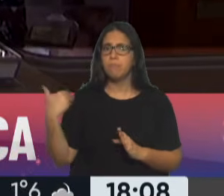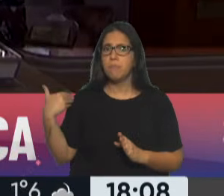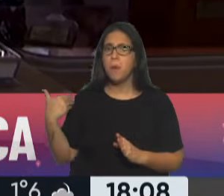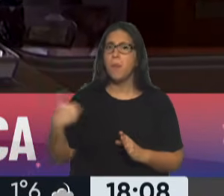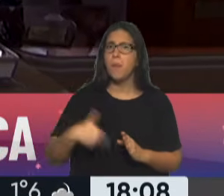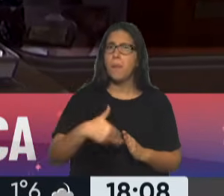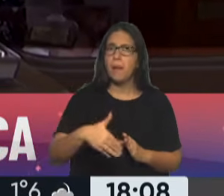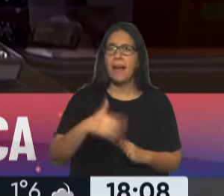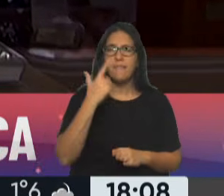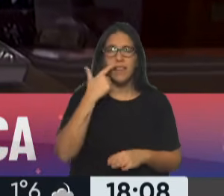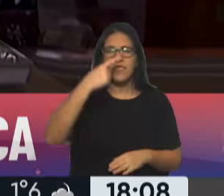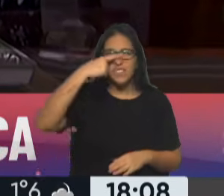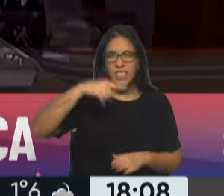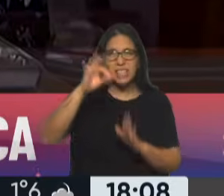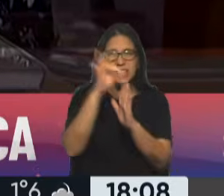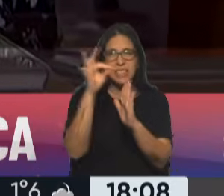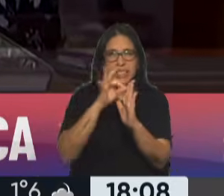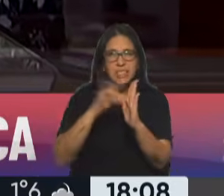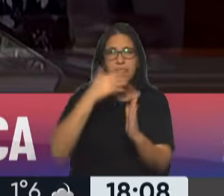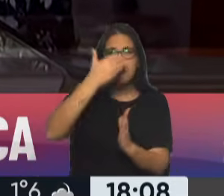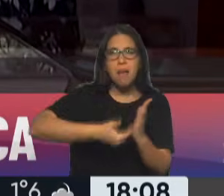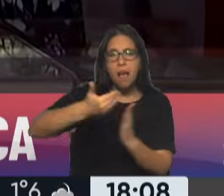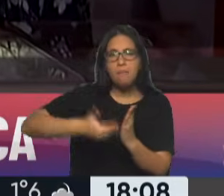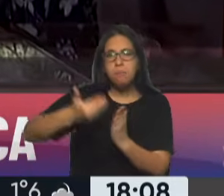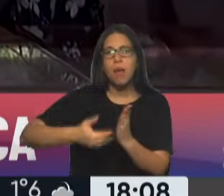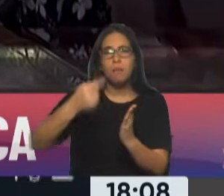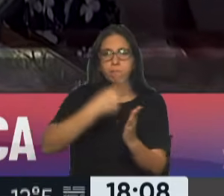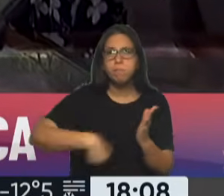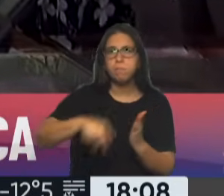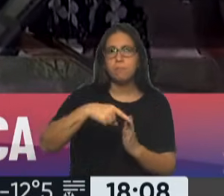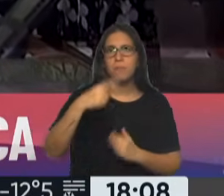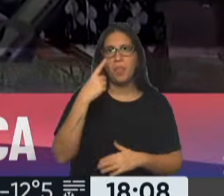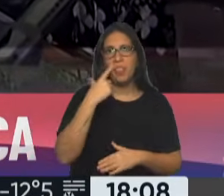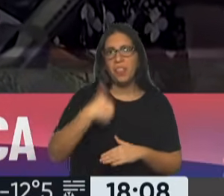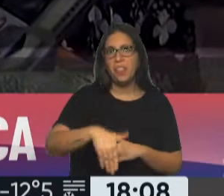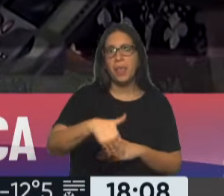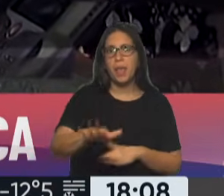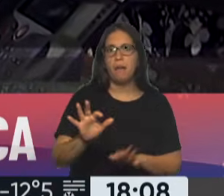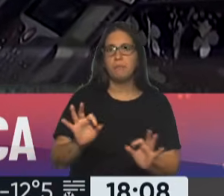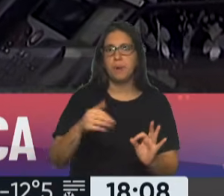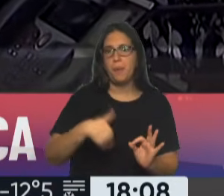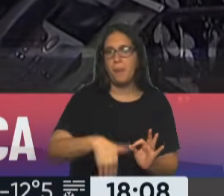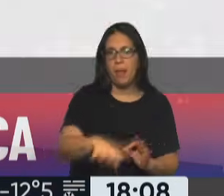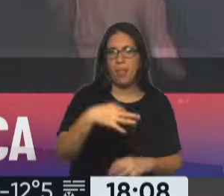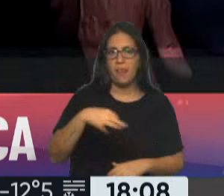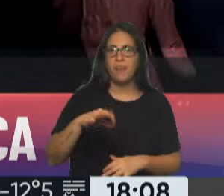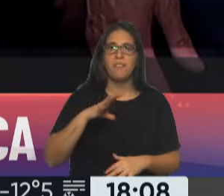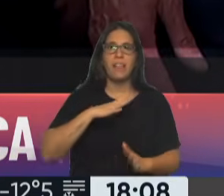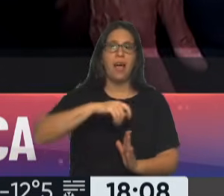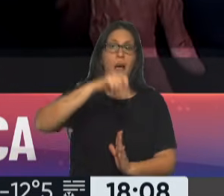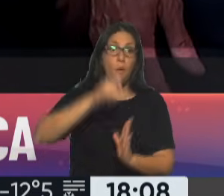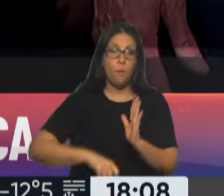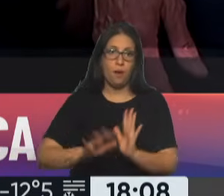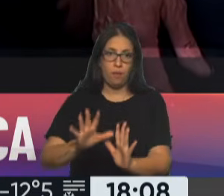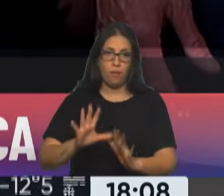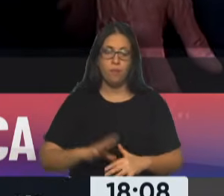to finalization of documents. We should get done over the next few days. We'll probably have a signing maybe in Europe. The whole Middle East